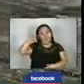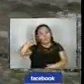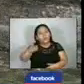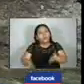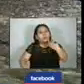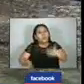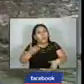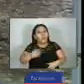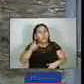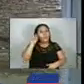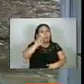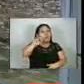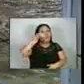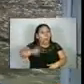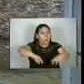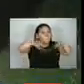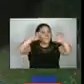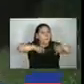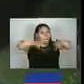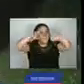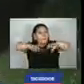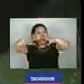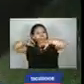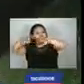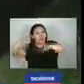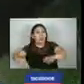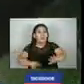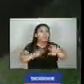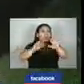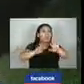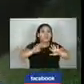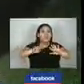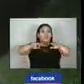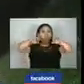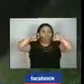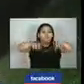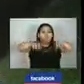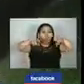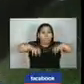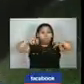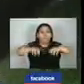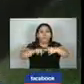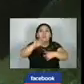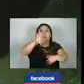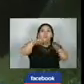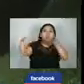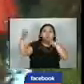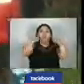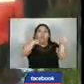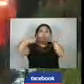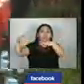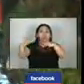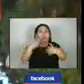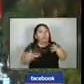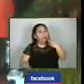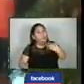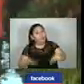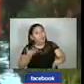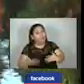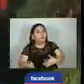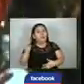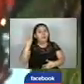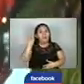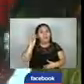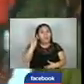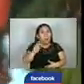sistemas ciclónicos, además 7 tormentas tropicales, 5 huracanes y por lo menos 2